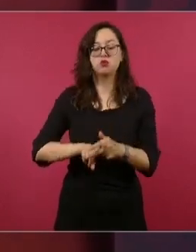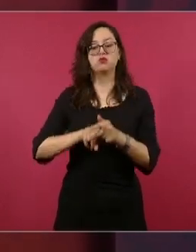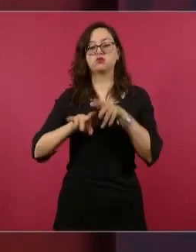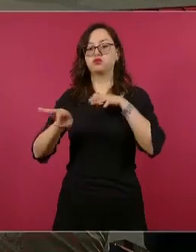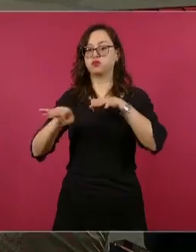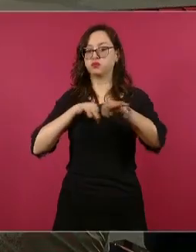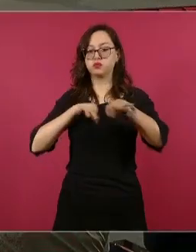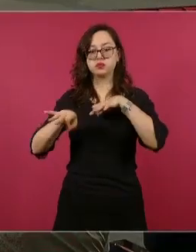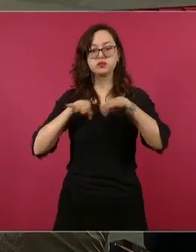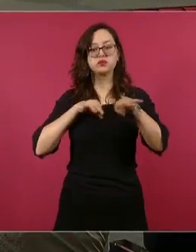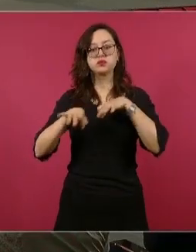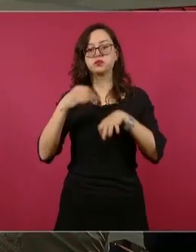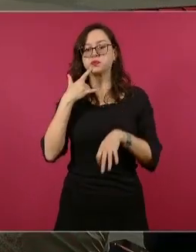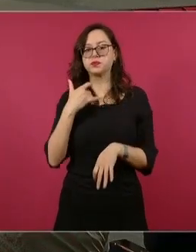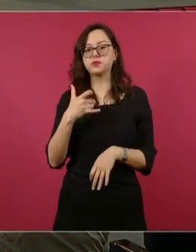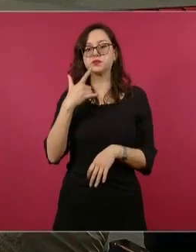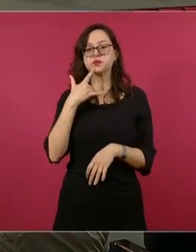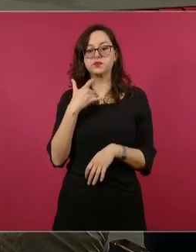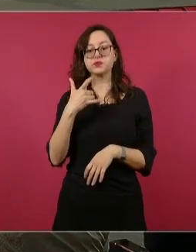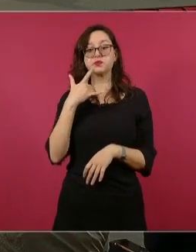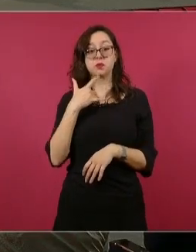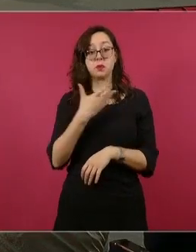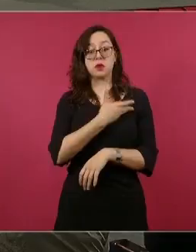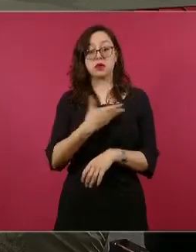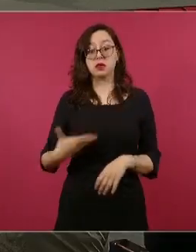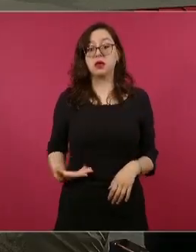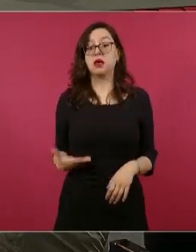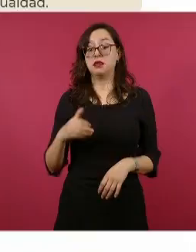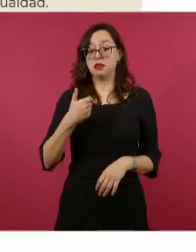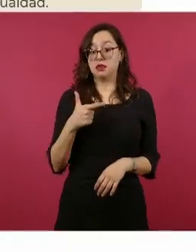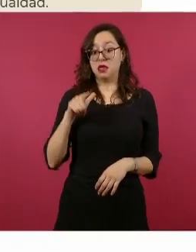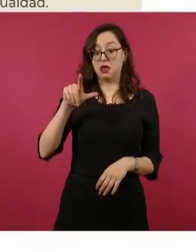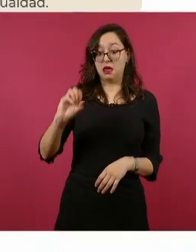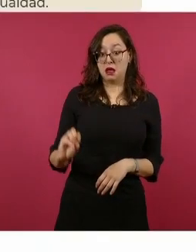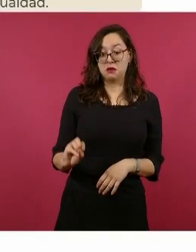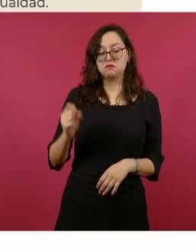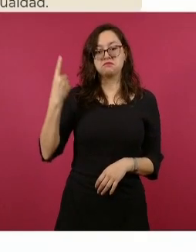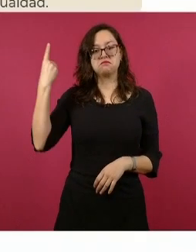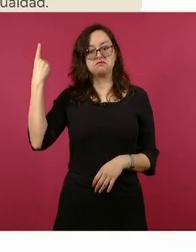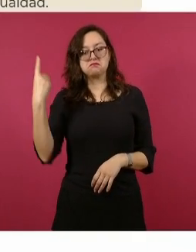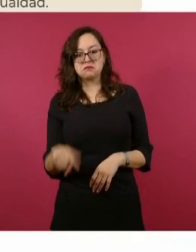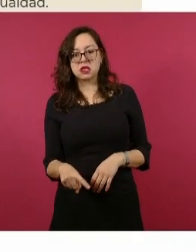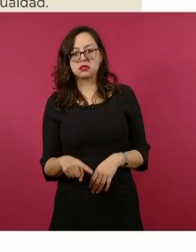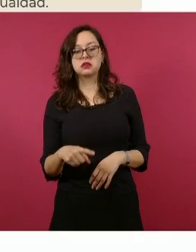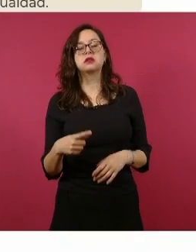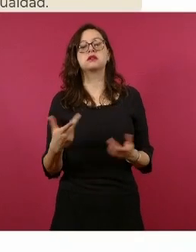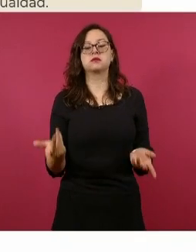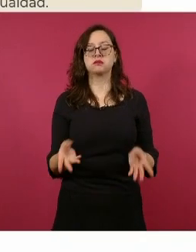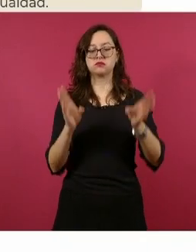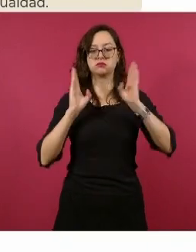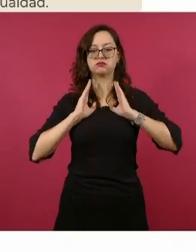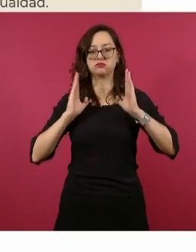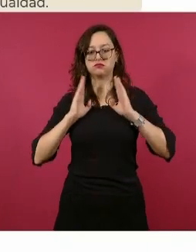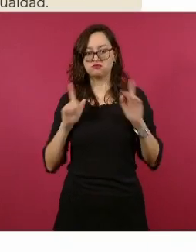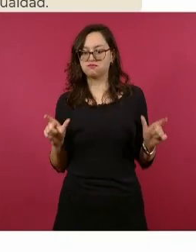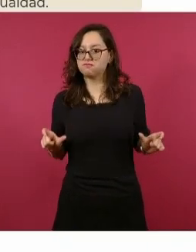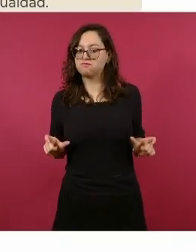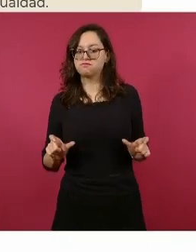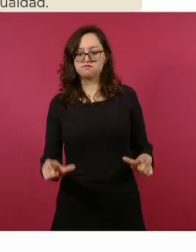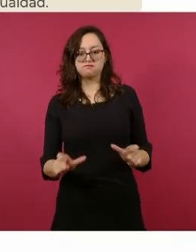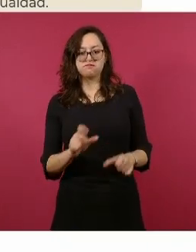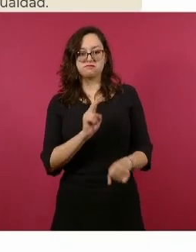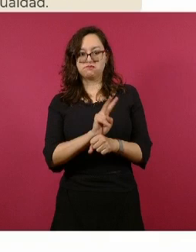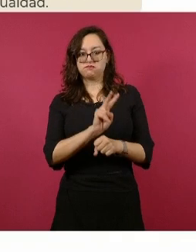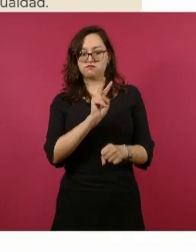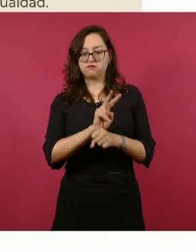Andrés Manuel López Obrador de que las Fuerzas Armadas estuvieran en permanente atención de